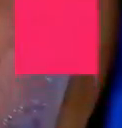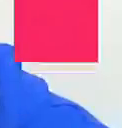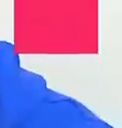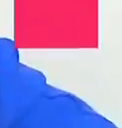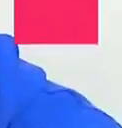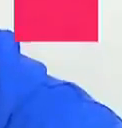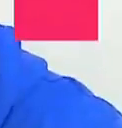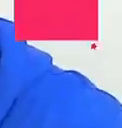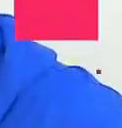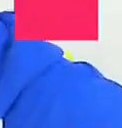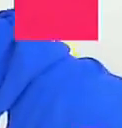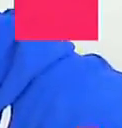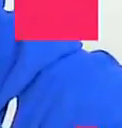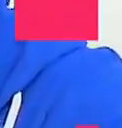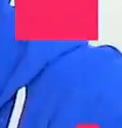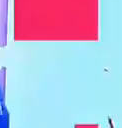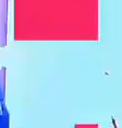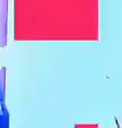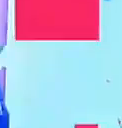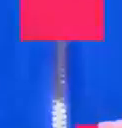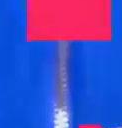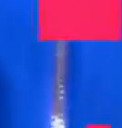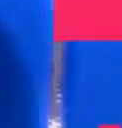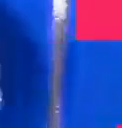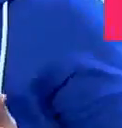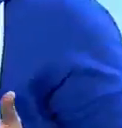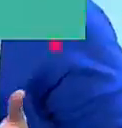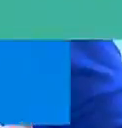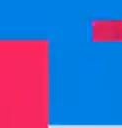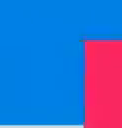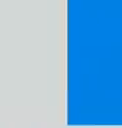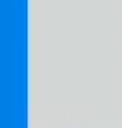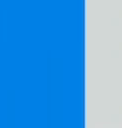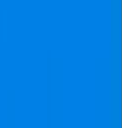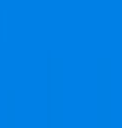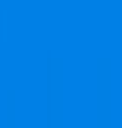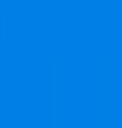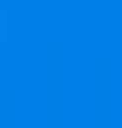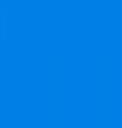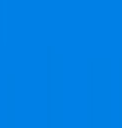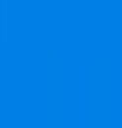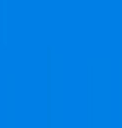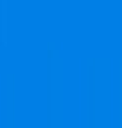A continuación, el asombroso mundo de George.